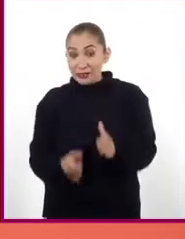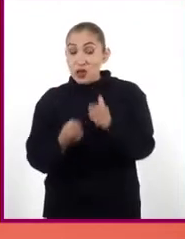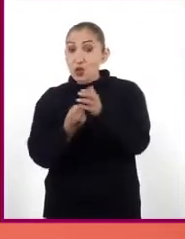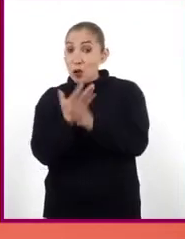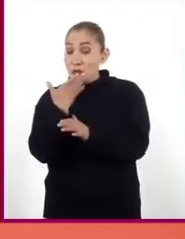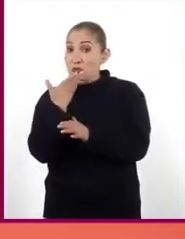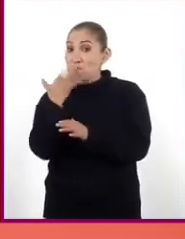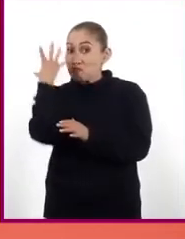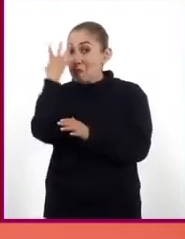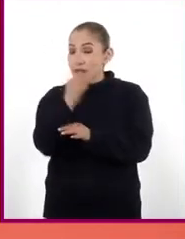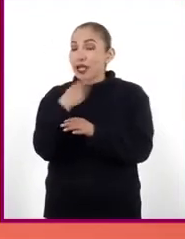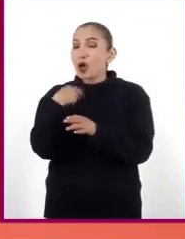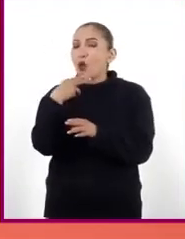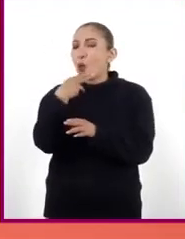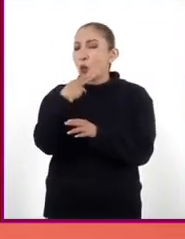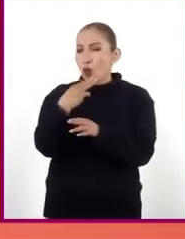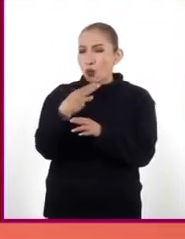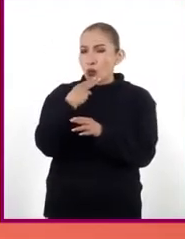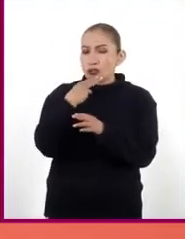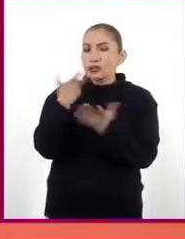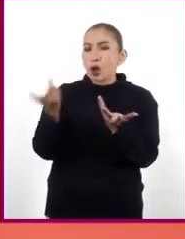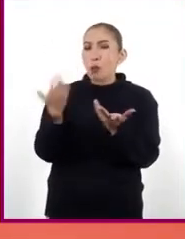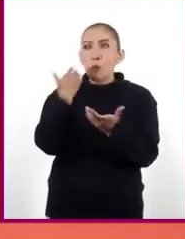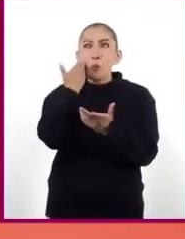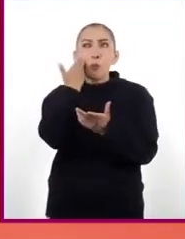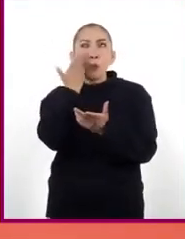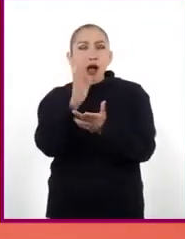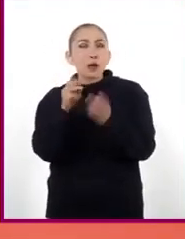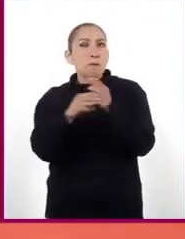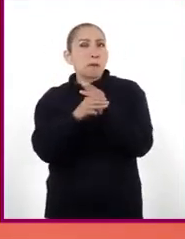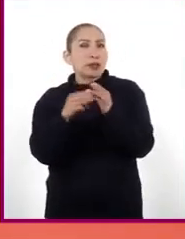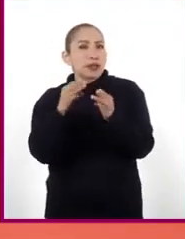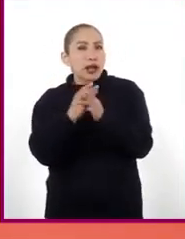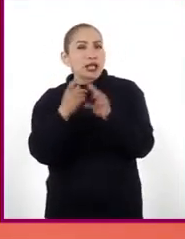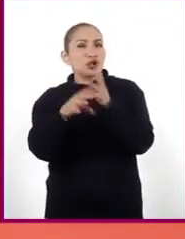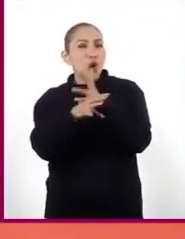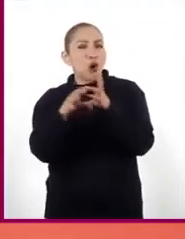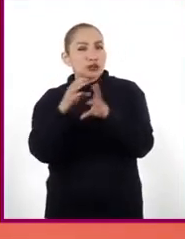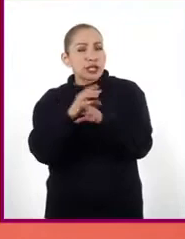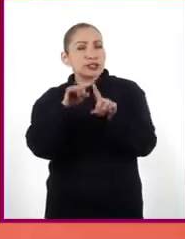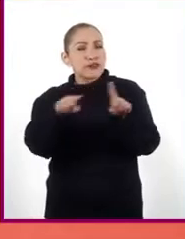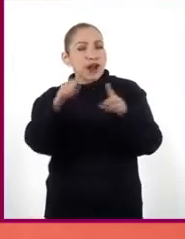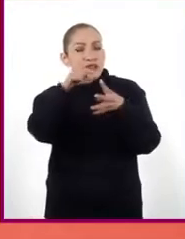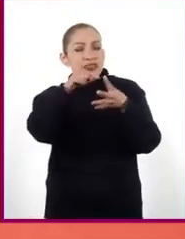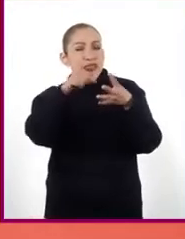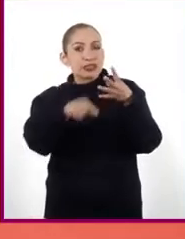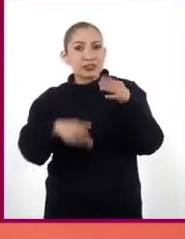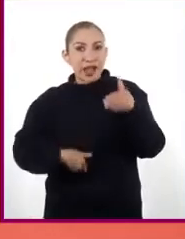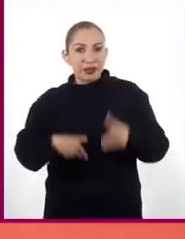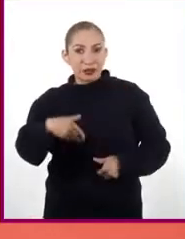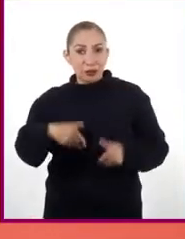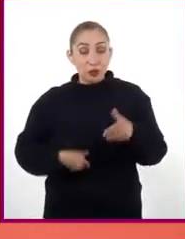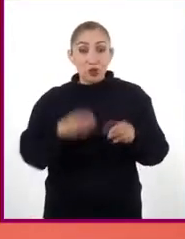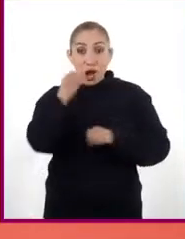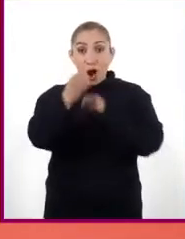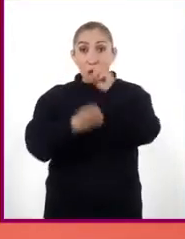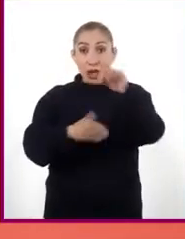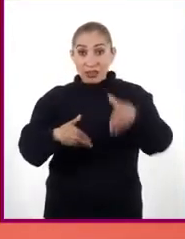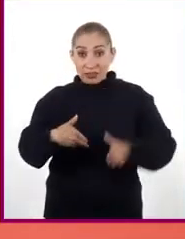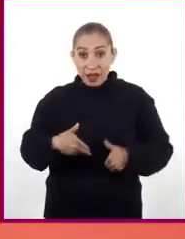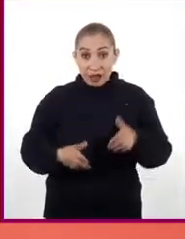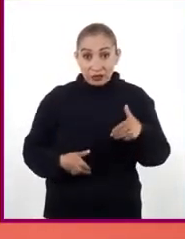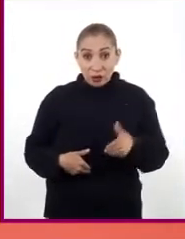novedoso que utilice de manera intencional los recursos y elementos propios del teatro. Una obra de